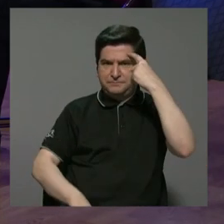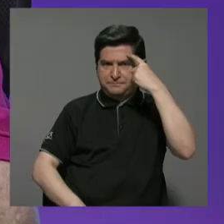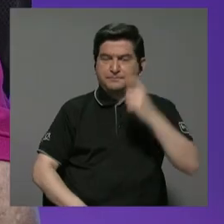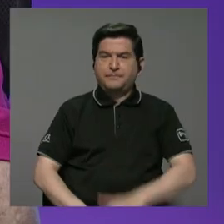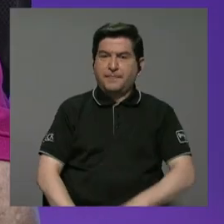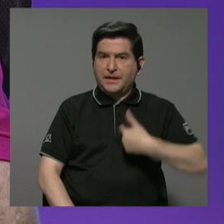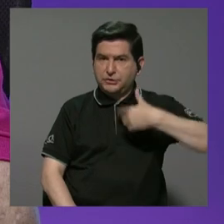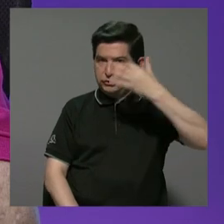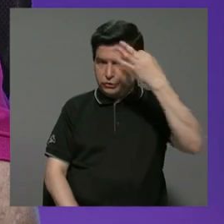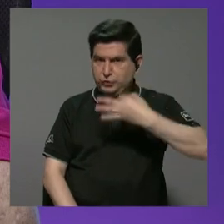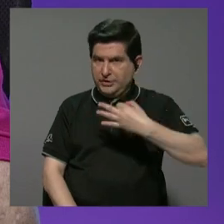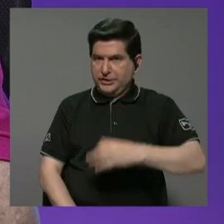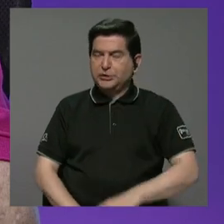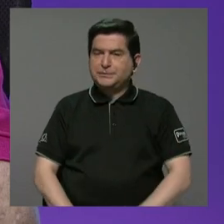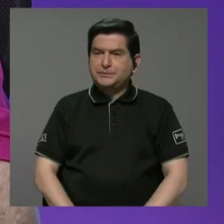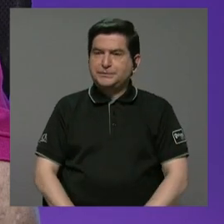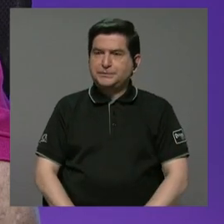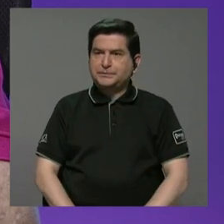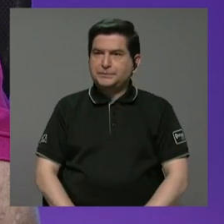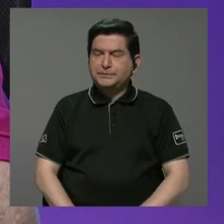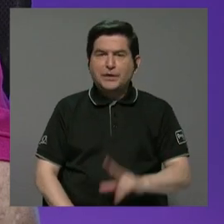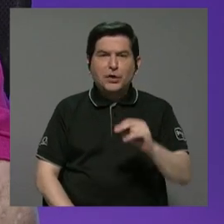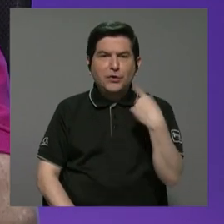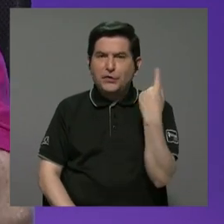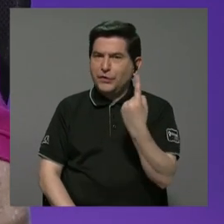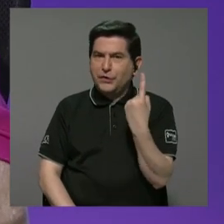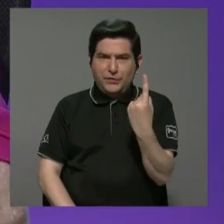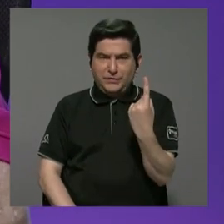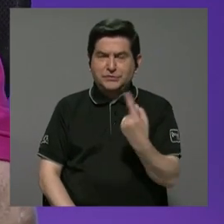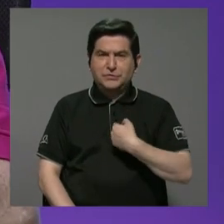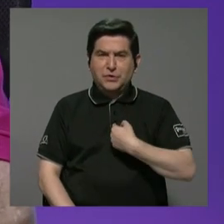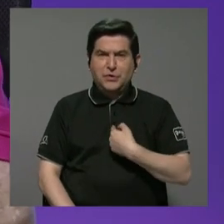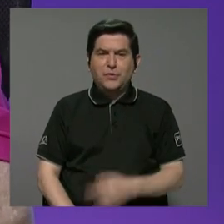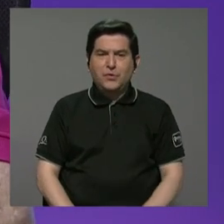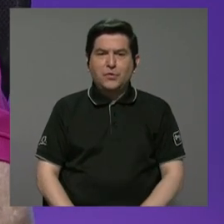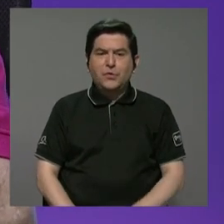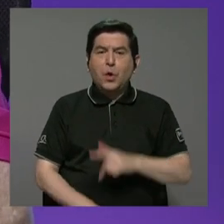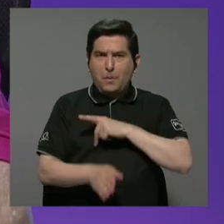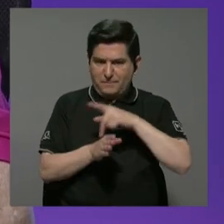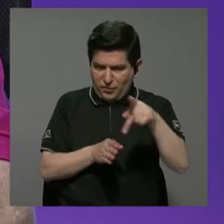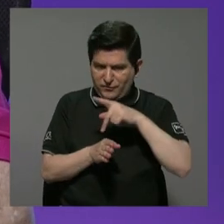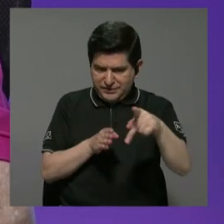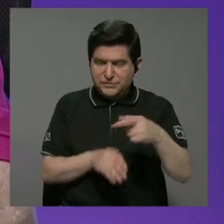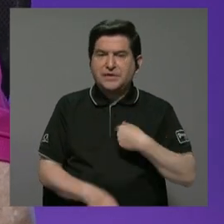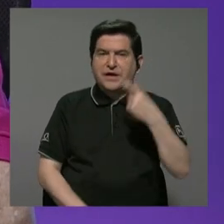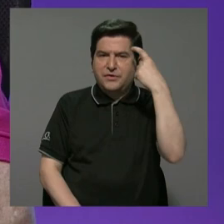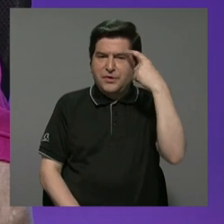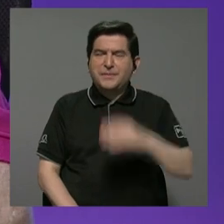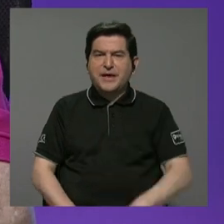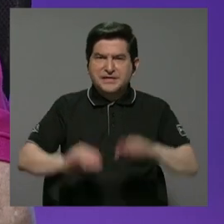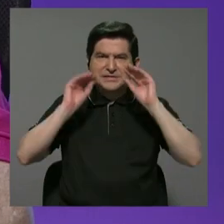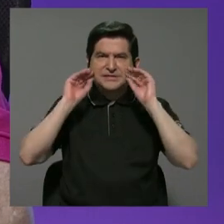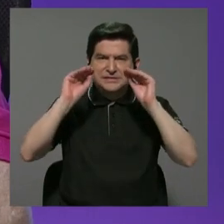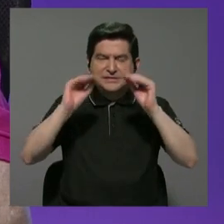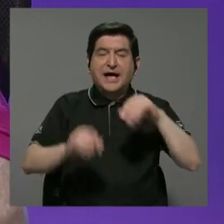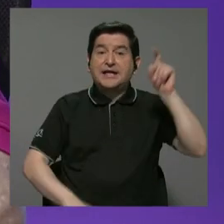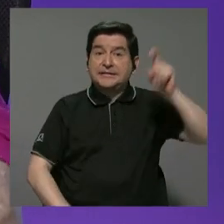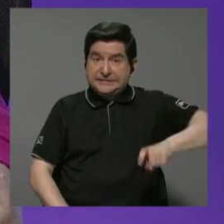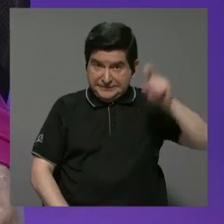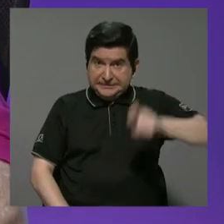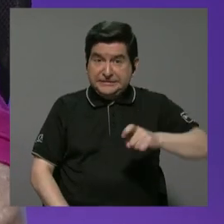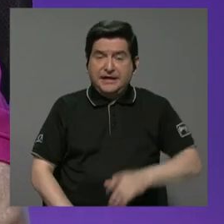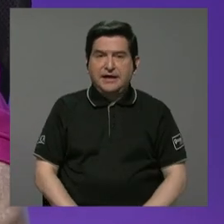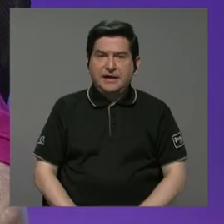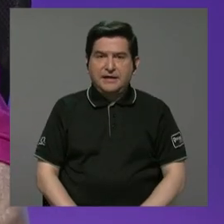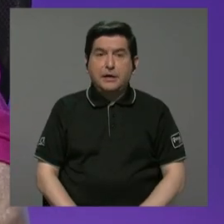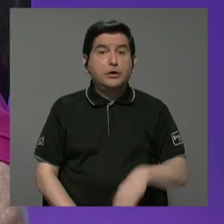yo creo que por más allá, digamos, de que uno parte de la profesión y que piensa que la educación